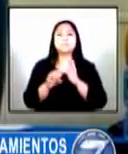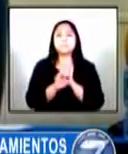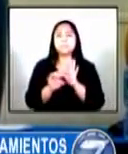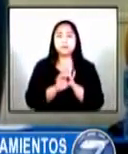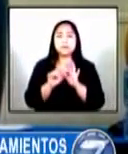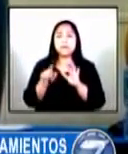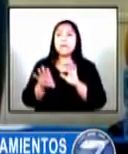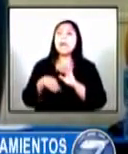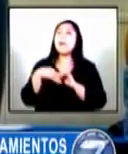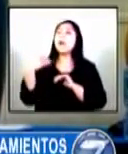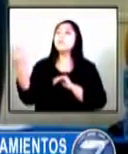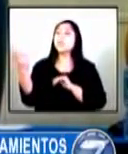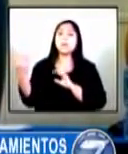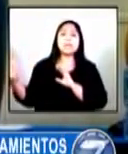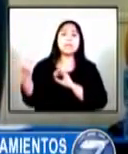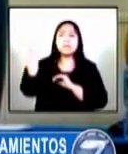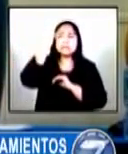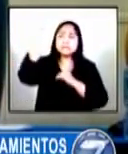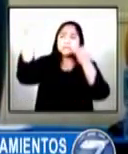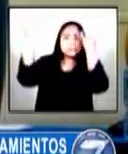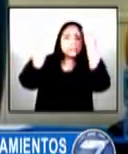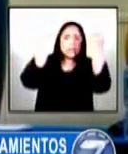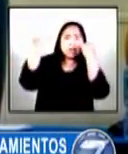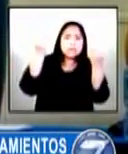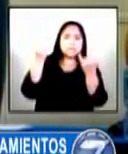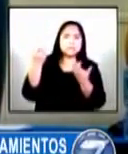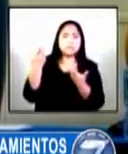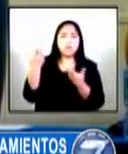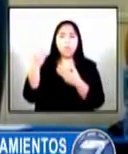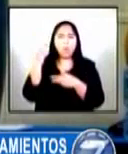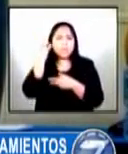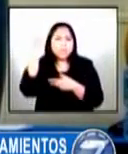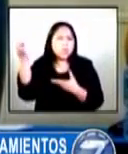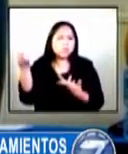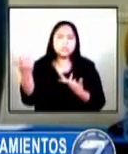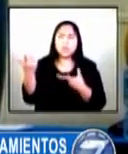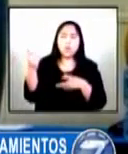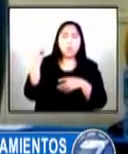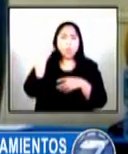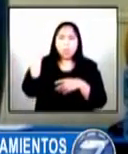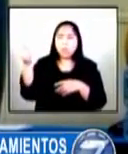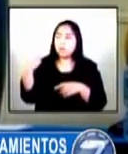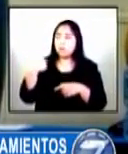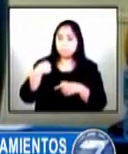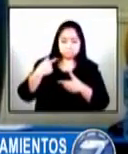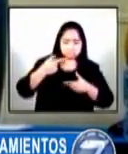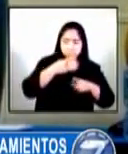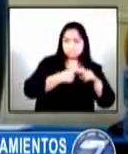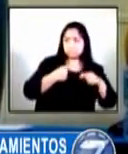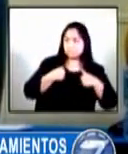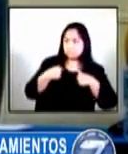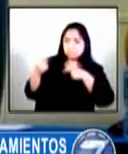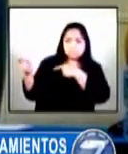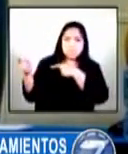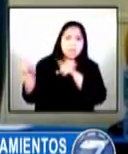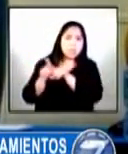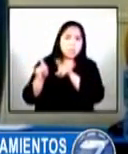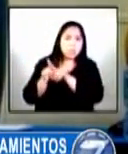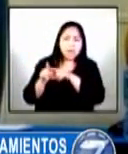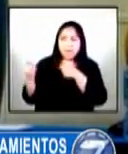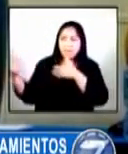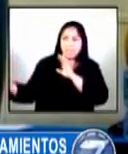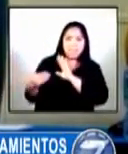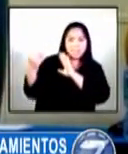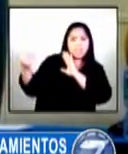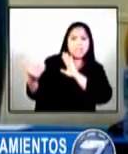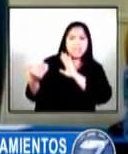exterior pensamientos distintos o tendencias que no compartimos pretendan debilitar